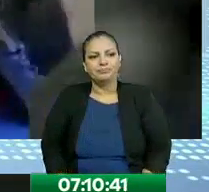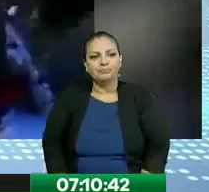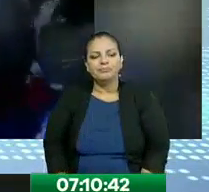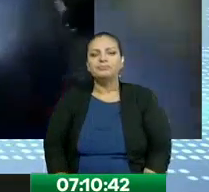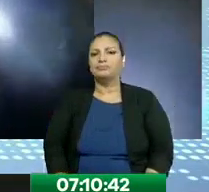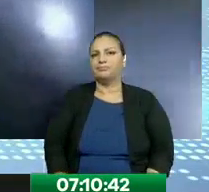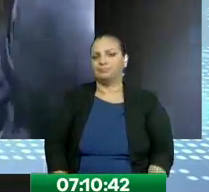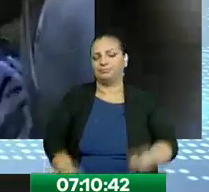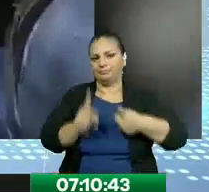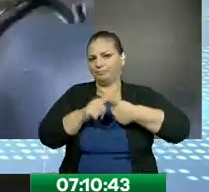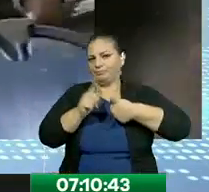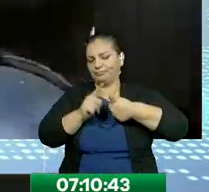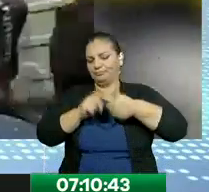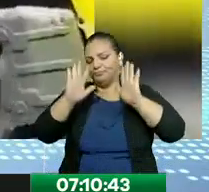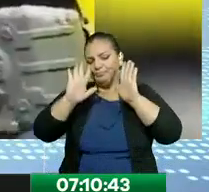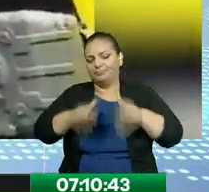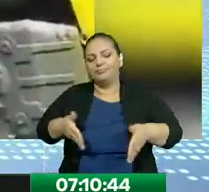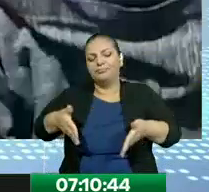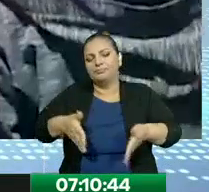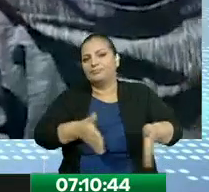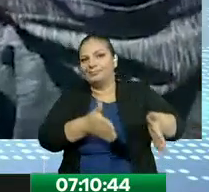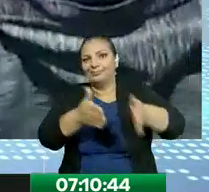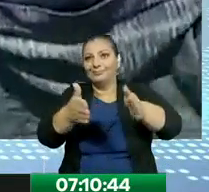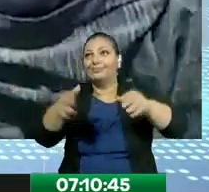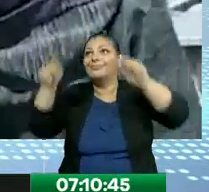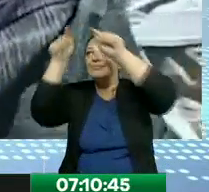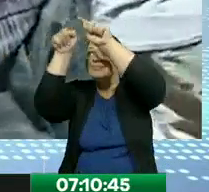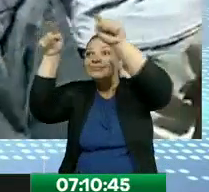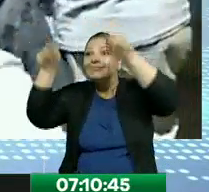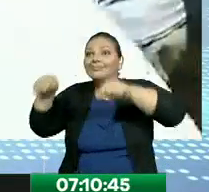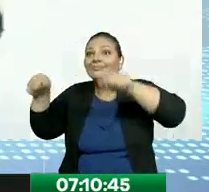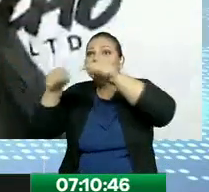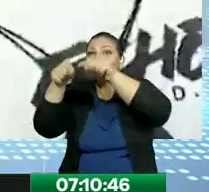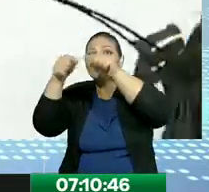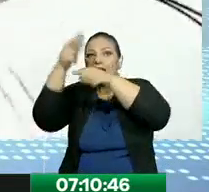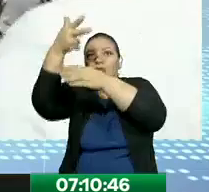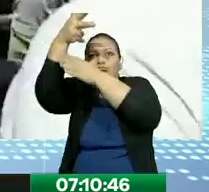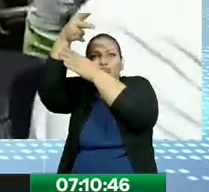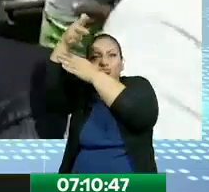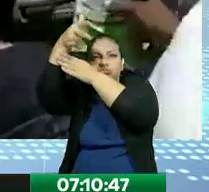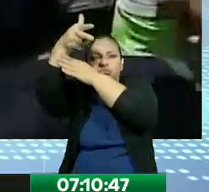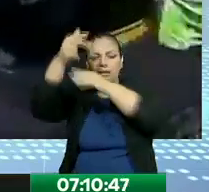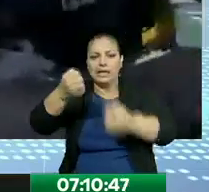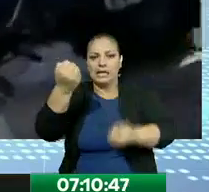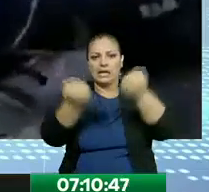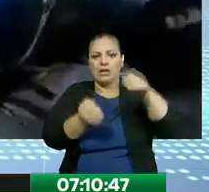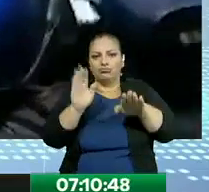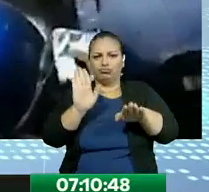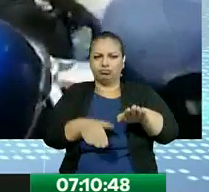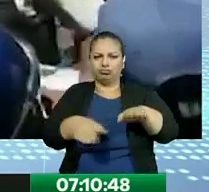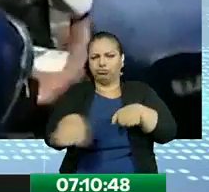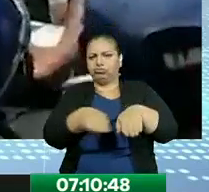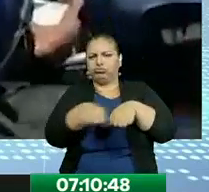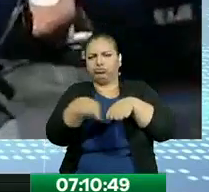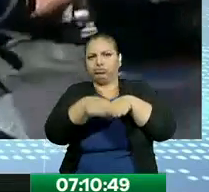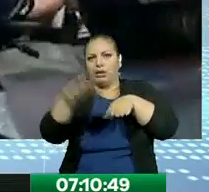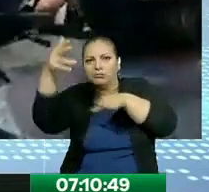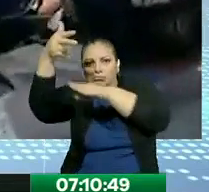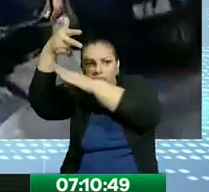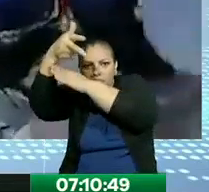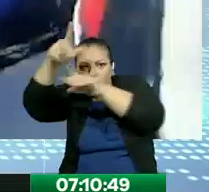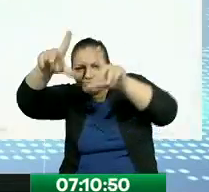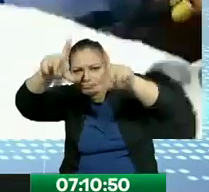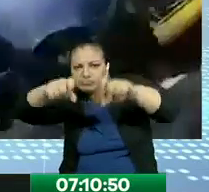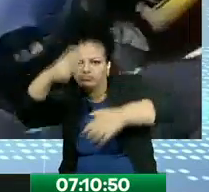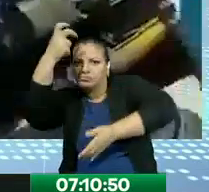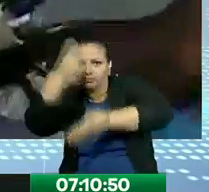en las vías de la ciudad de Guayaquil o en el Ecuador. Pero tengo que respetar eso, porque es una ley, es una norma, y tengo que aplicar, o acaso aquí podemos hacer lo que nos da